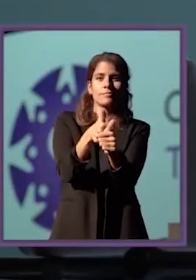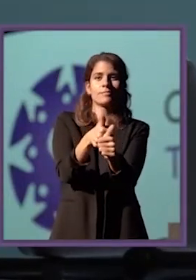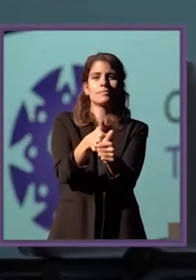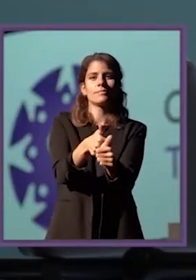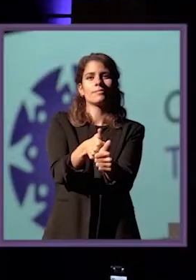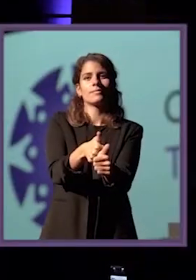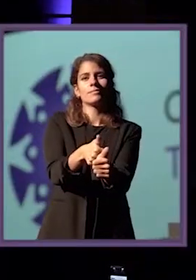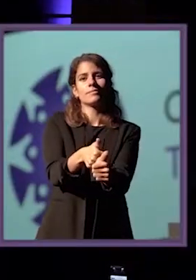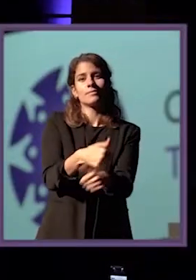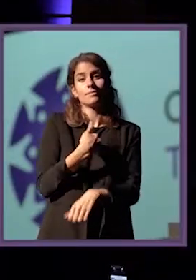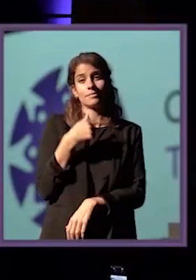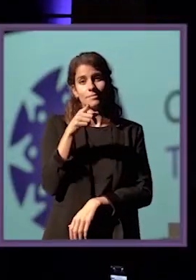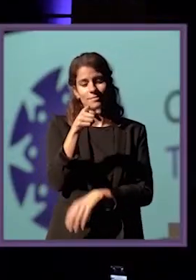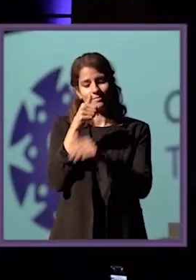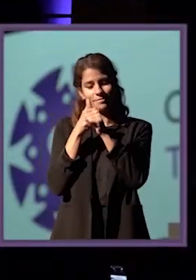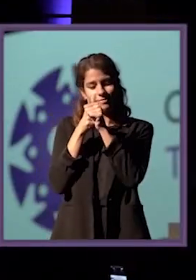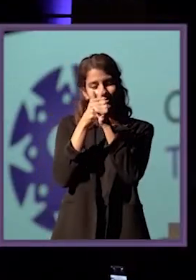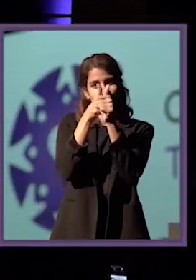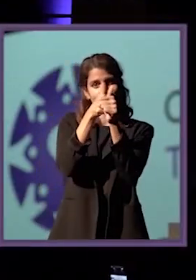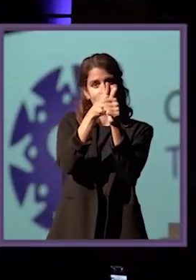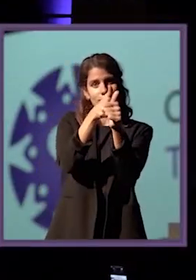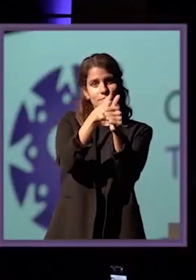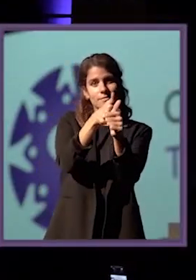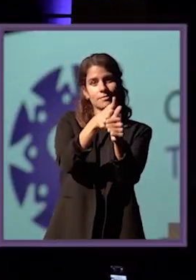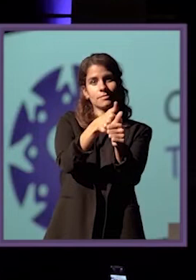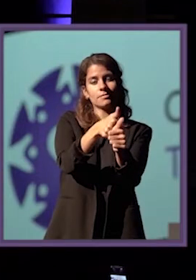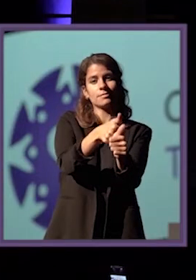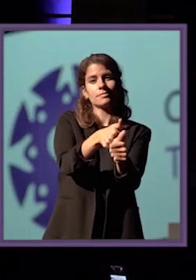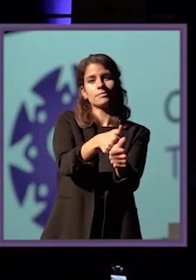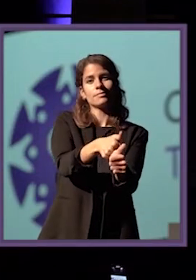pisaré la tierra que tú pisas.